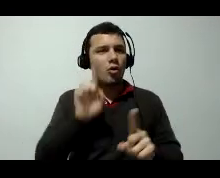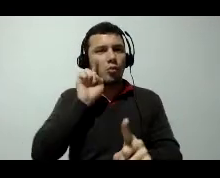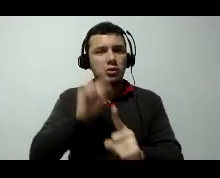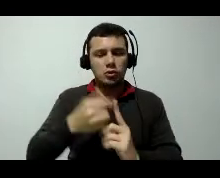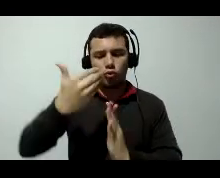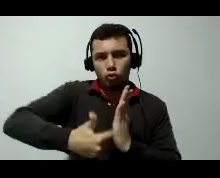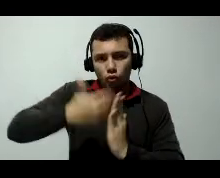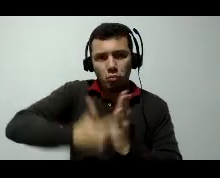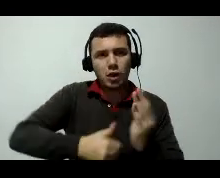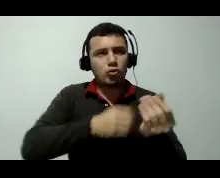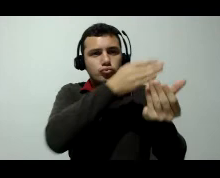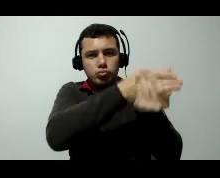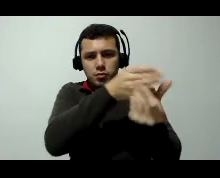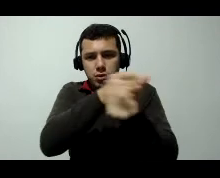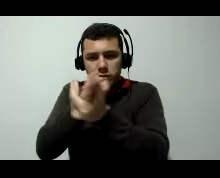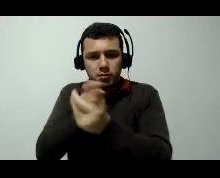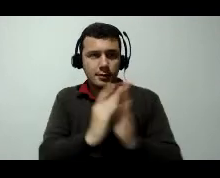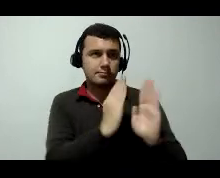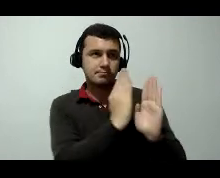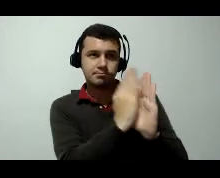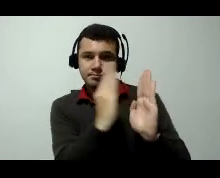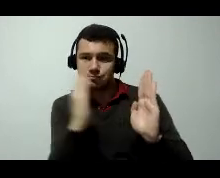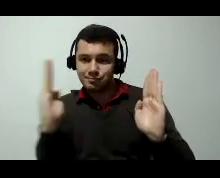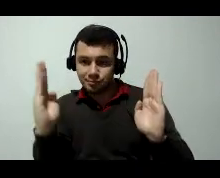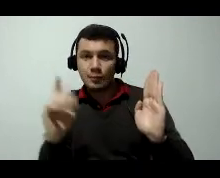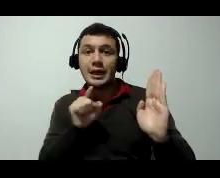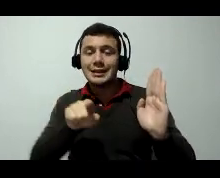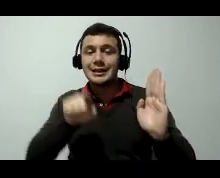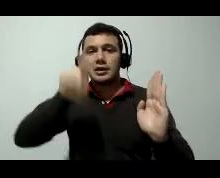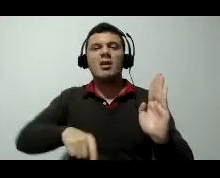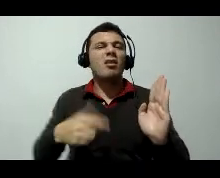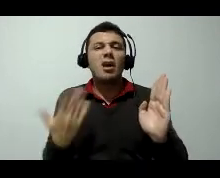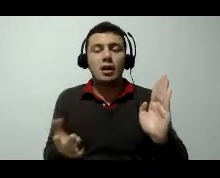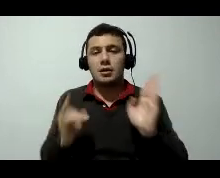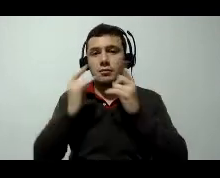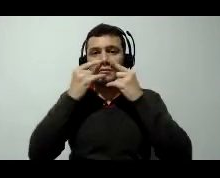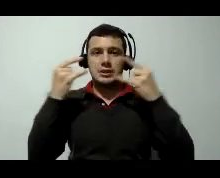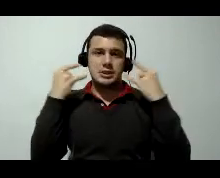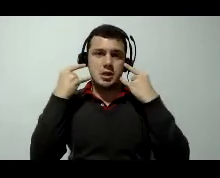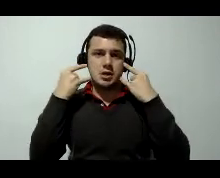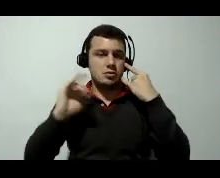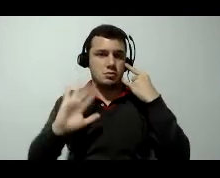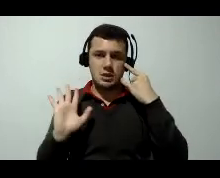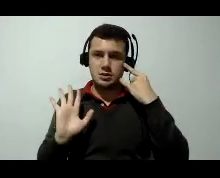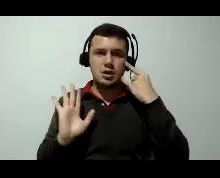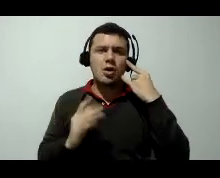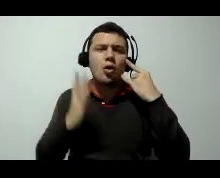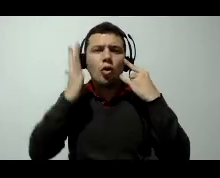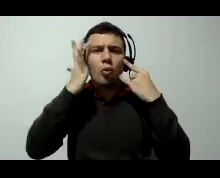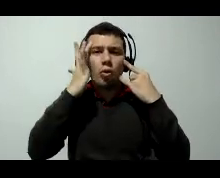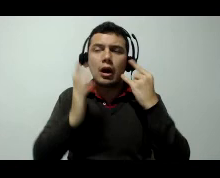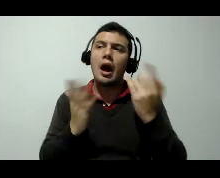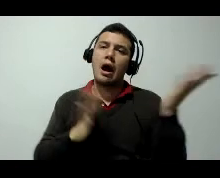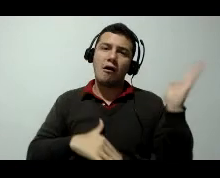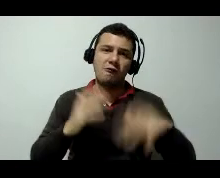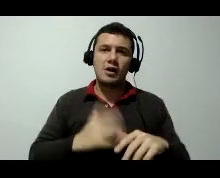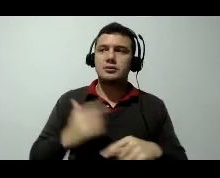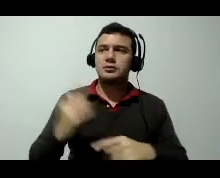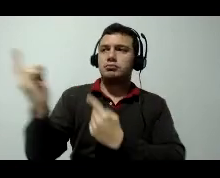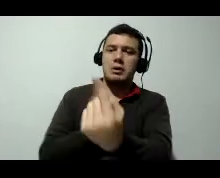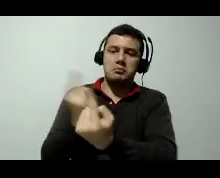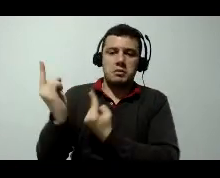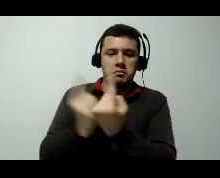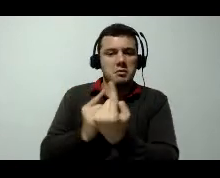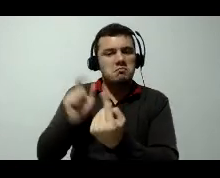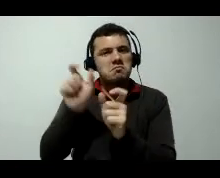necesitar es la mascarilla, porque seguramente en un área de archivo vas a tener contacto con el público que llegue a buscar como la